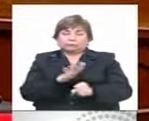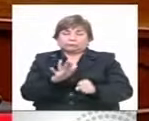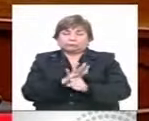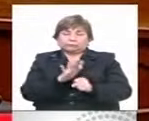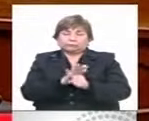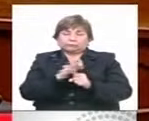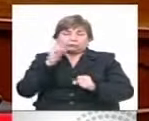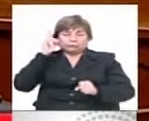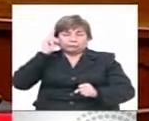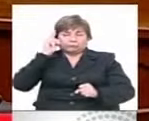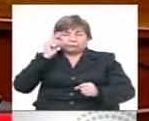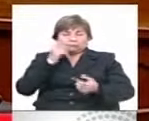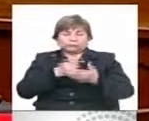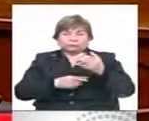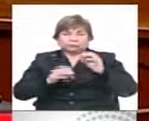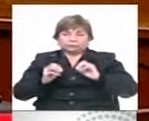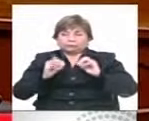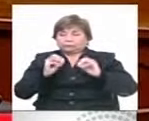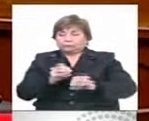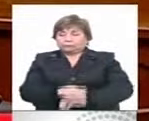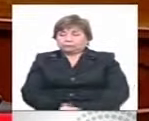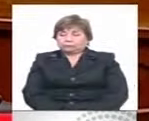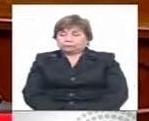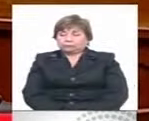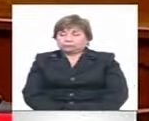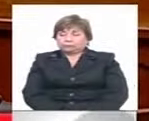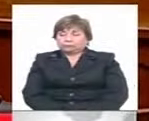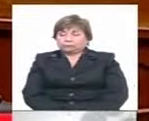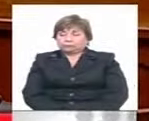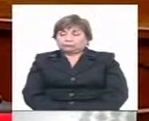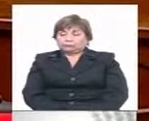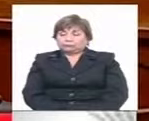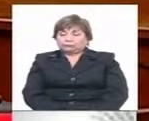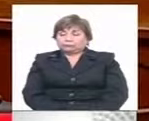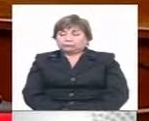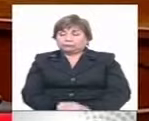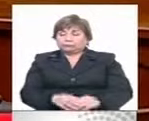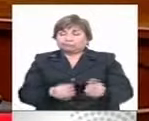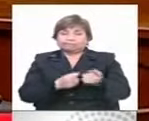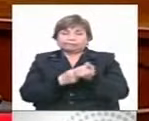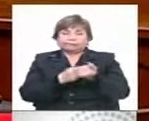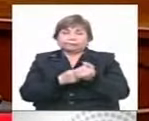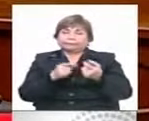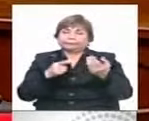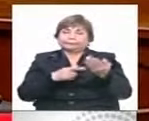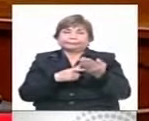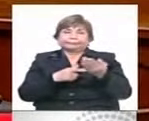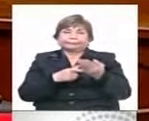y racional de los recursos públicos. Apoyo técnico y capacitación.